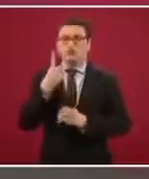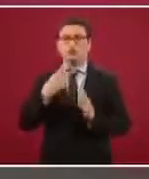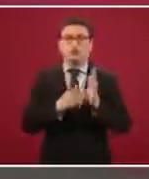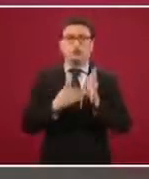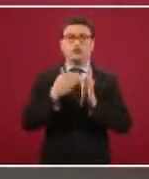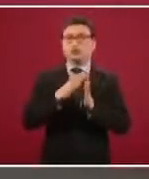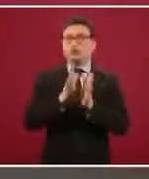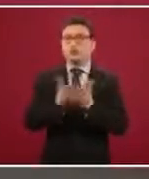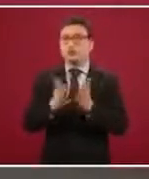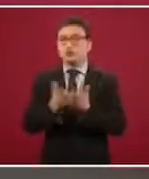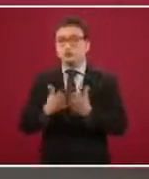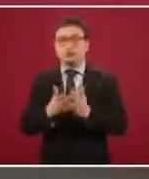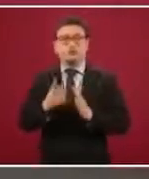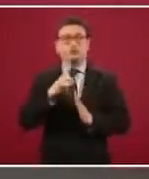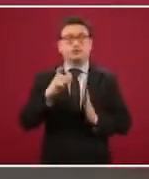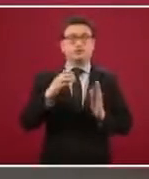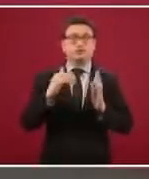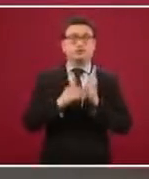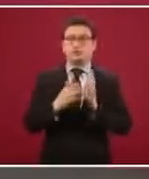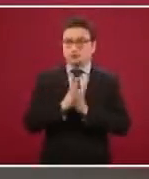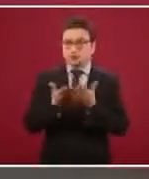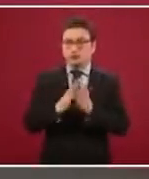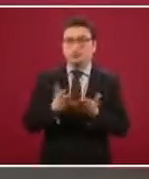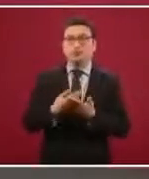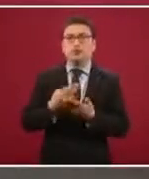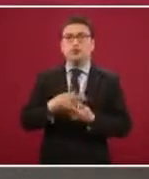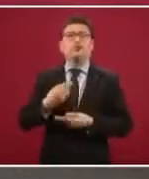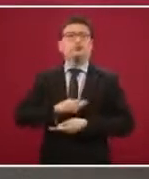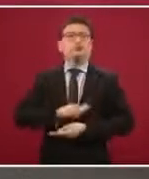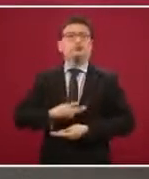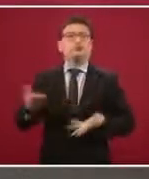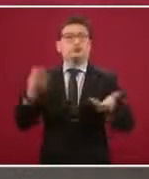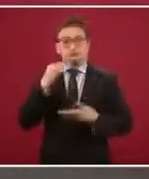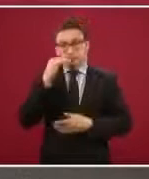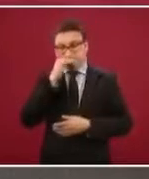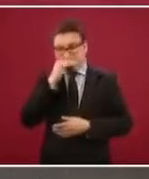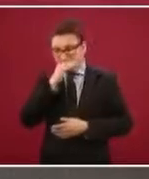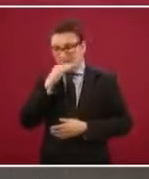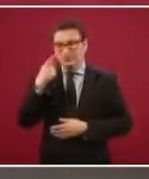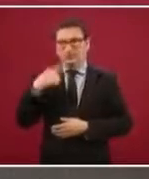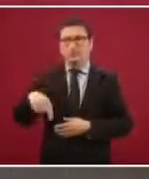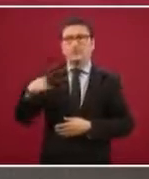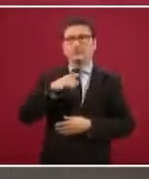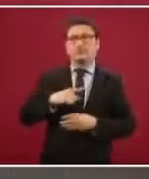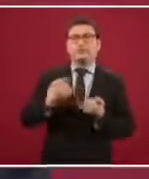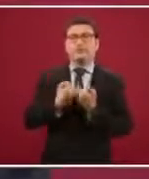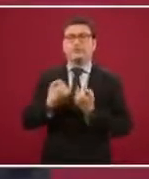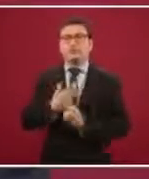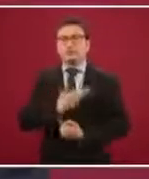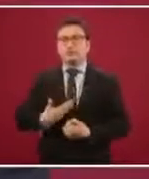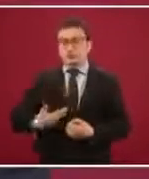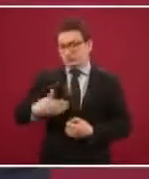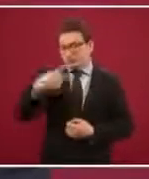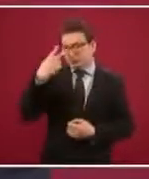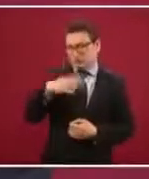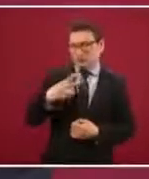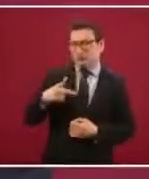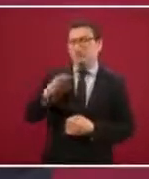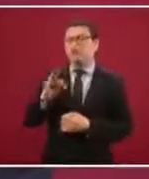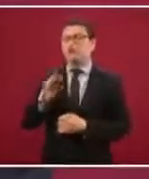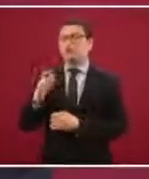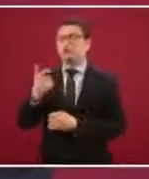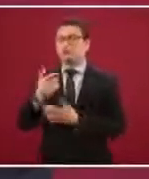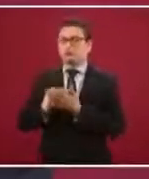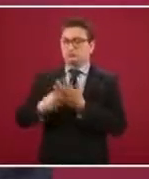libros dos millones cien mil libros que obviamente va a ser una distribución gratuita entre el fondo de cultura económica y la presidencia la república y que